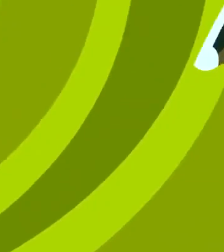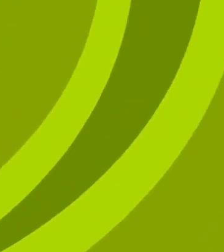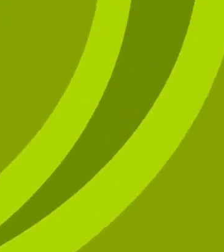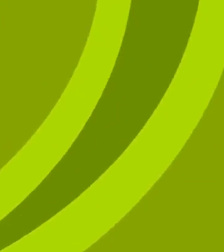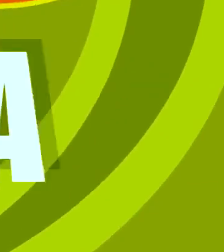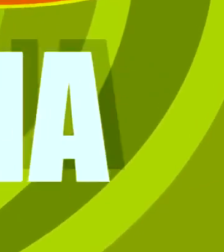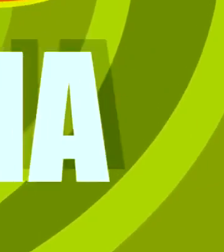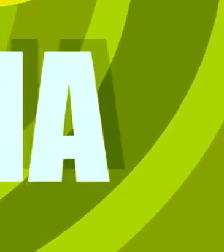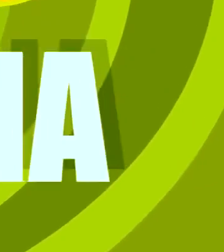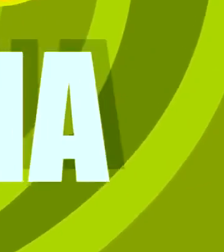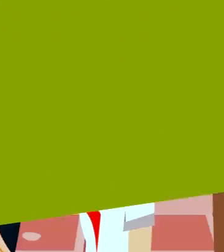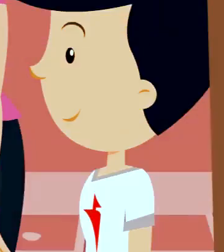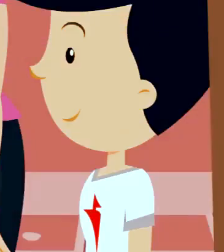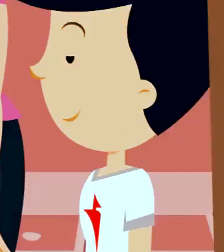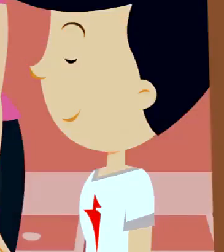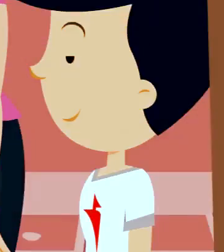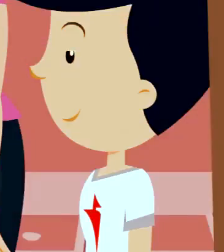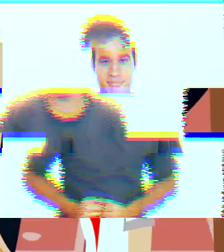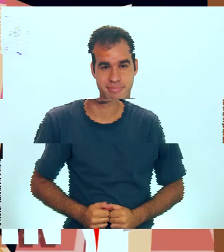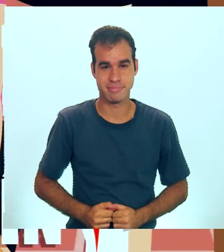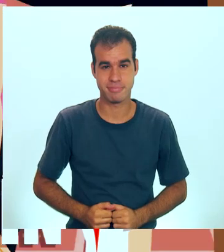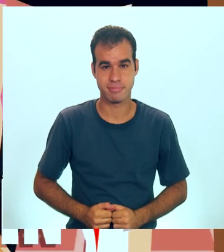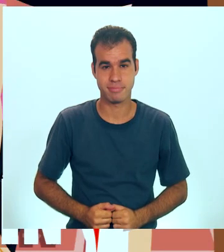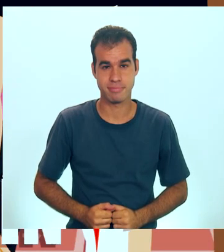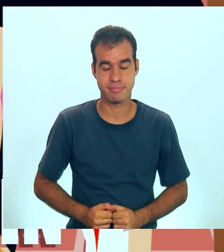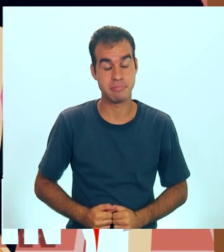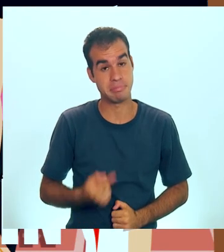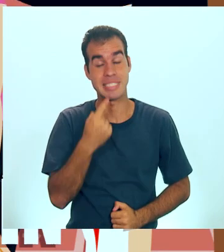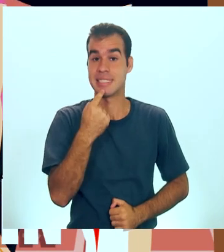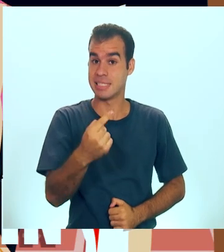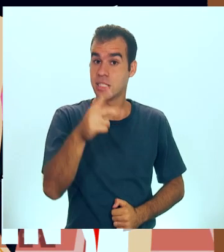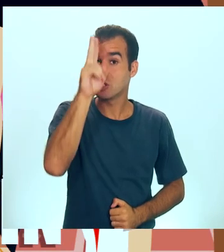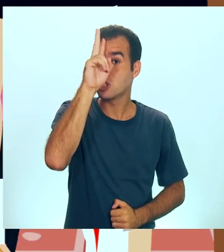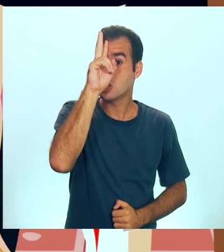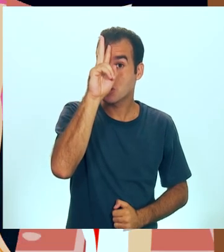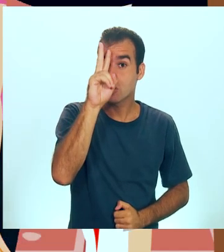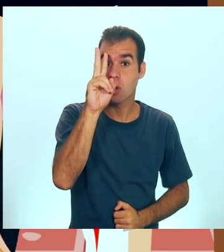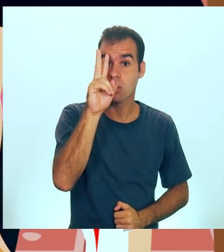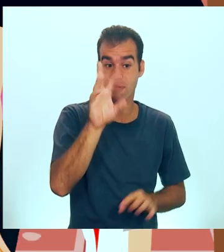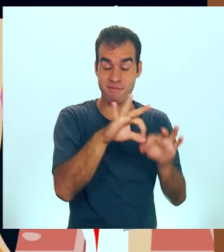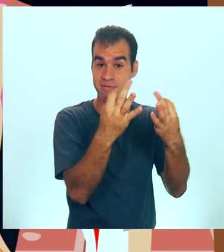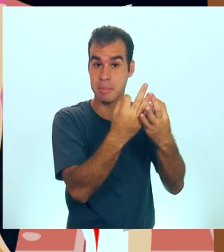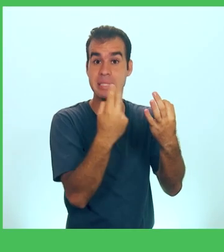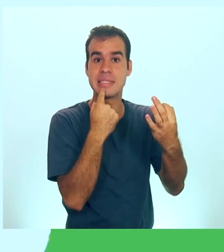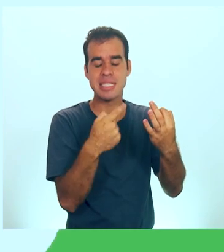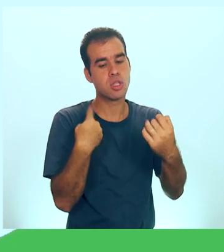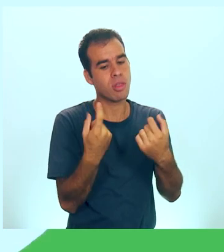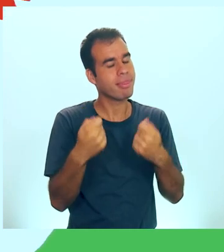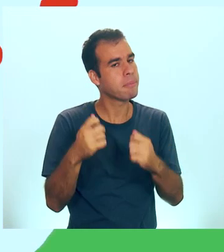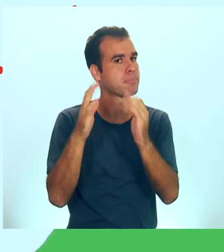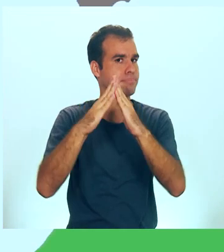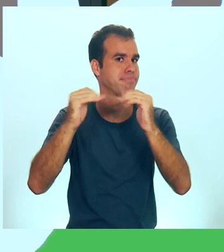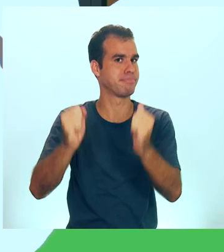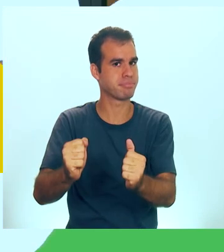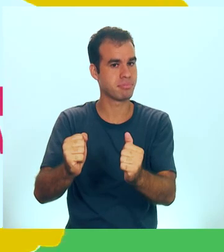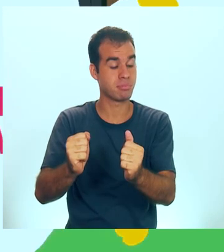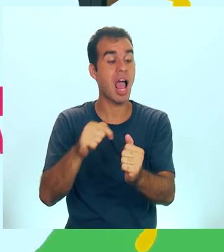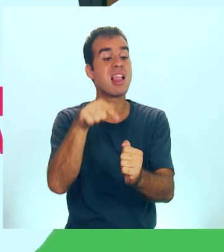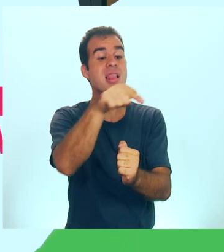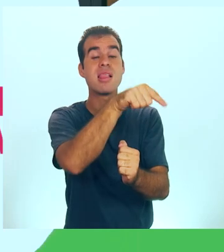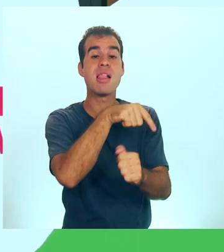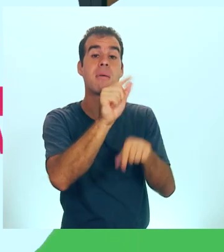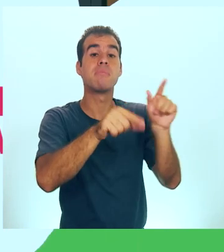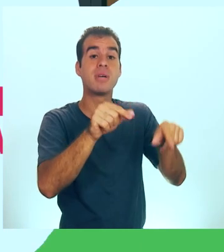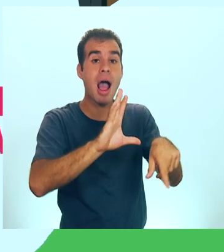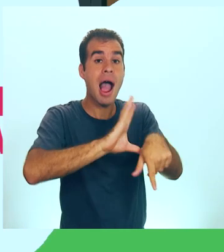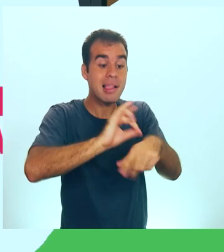Tito reacciona. Dice la doctora del médico de familia que debemos estar en casa porque existen personas